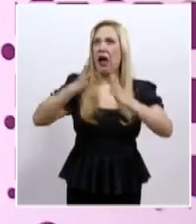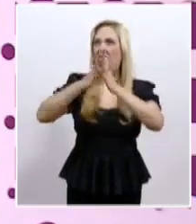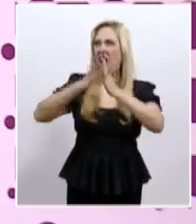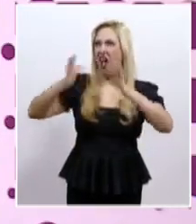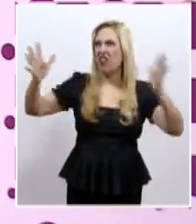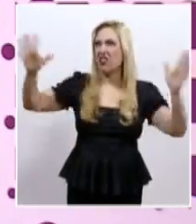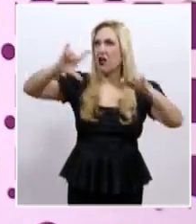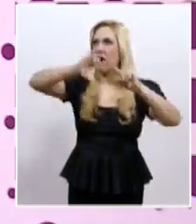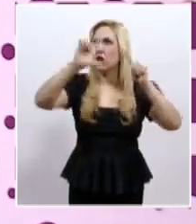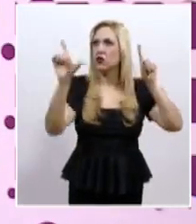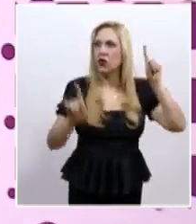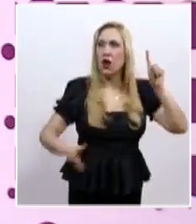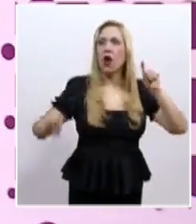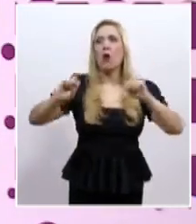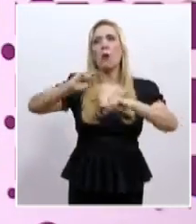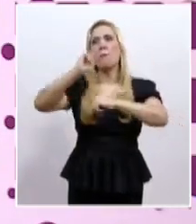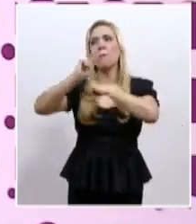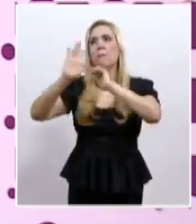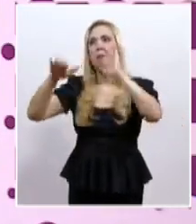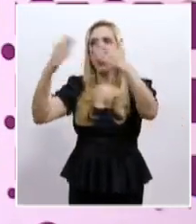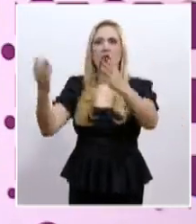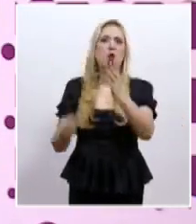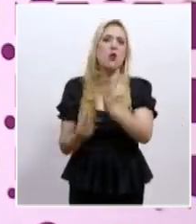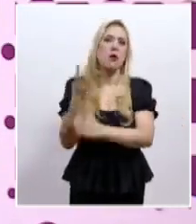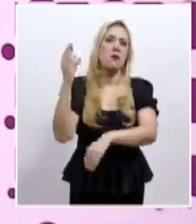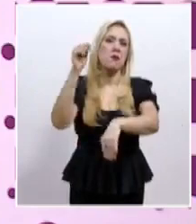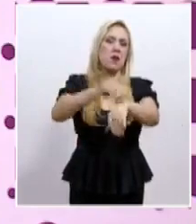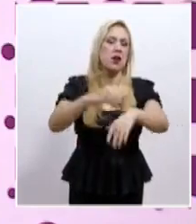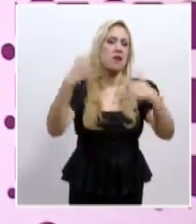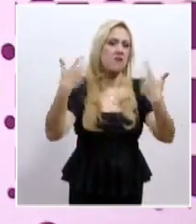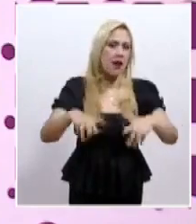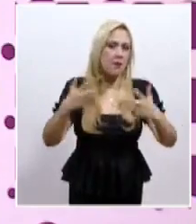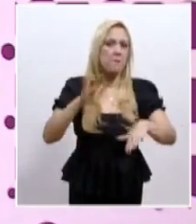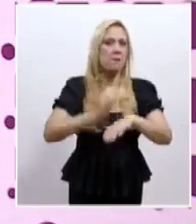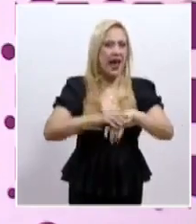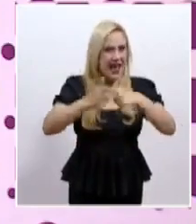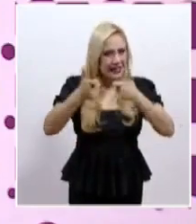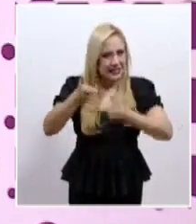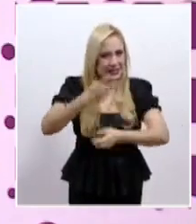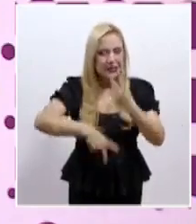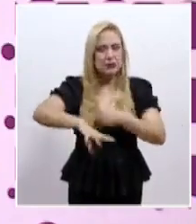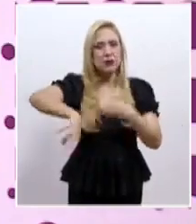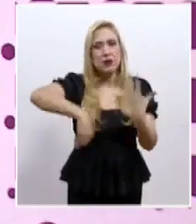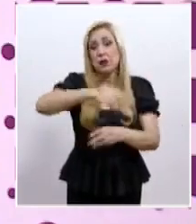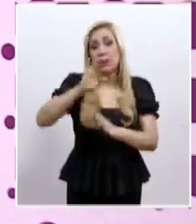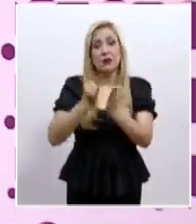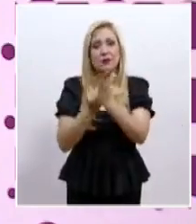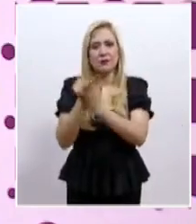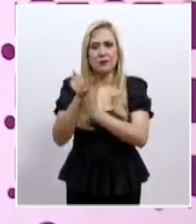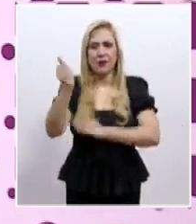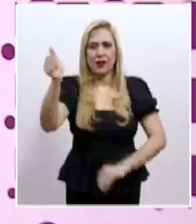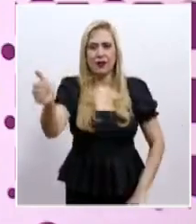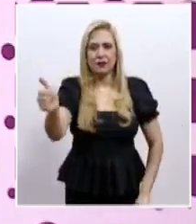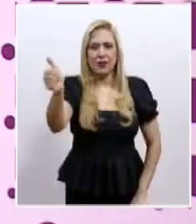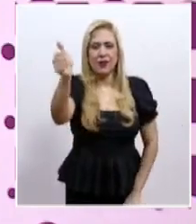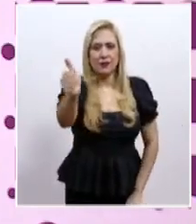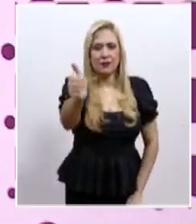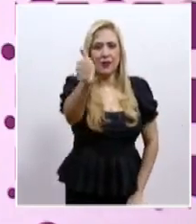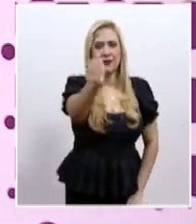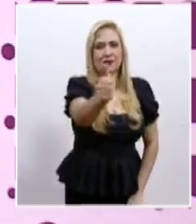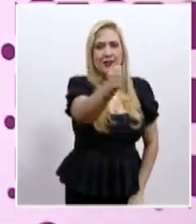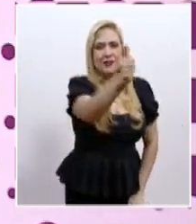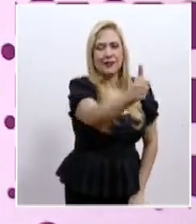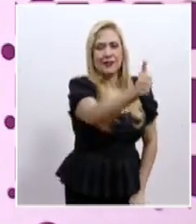o tal vez extranjera, de poner una nueva fábrica. Son decisiones aisladas que cada persona de nosotras